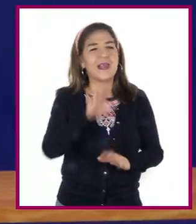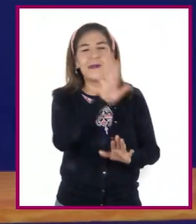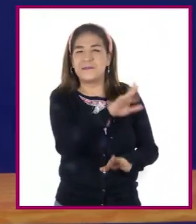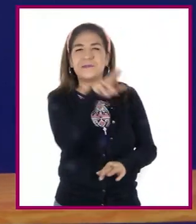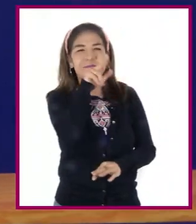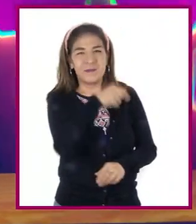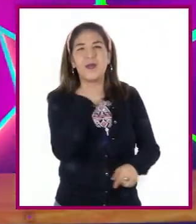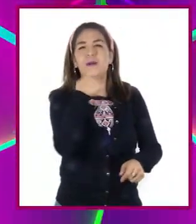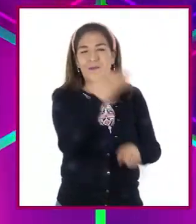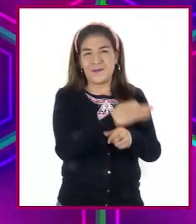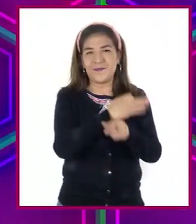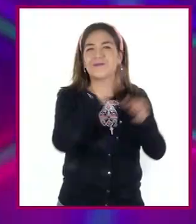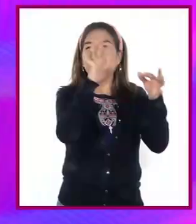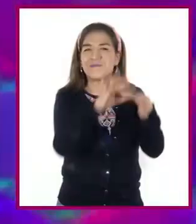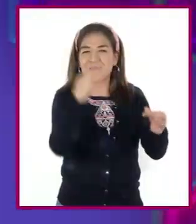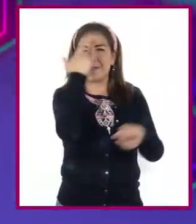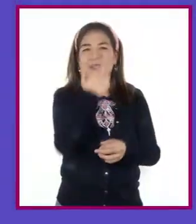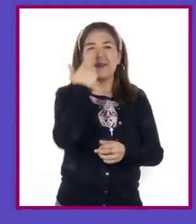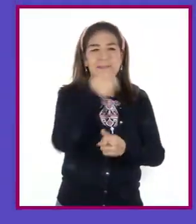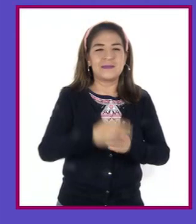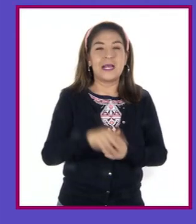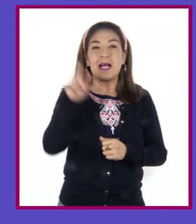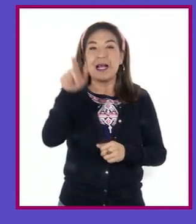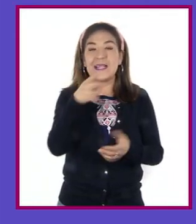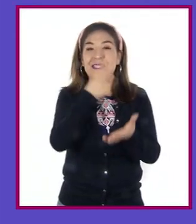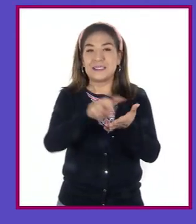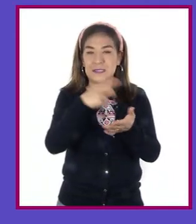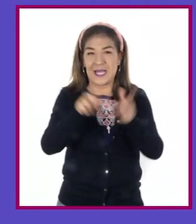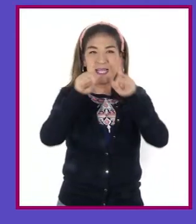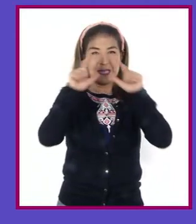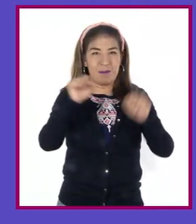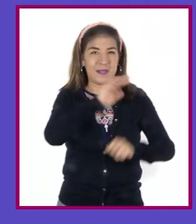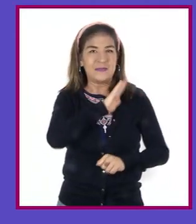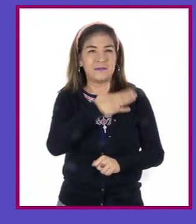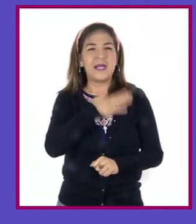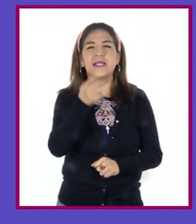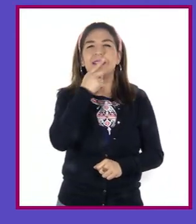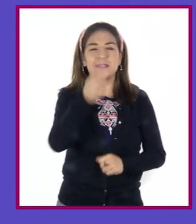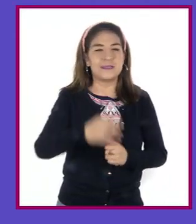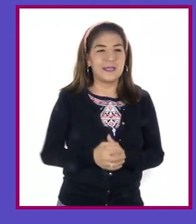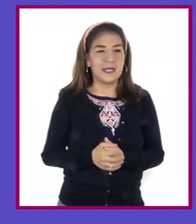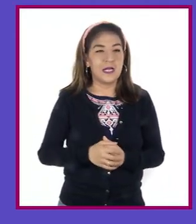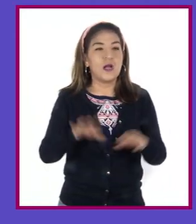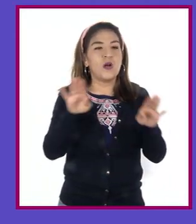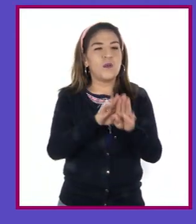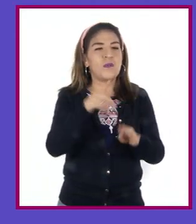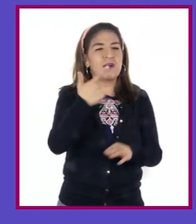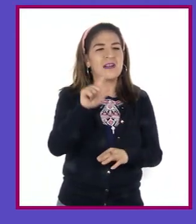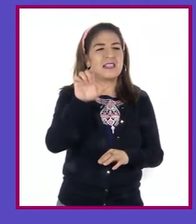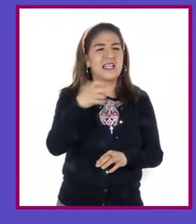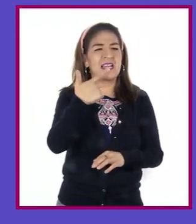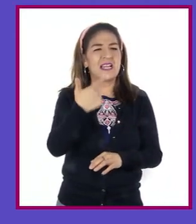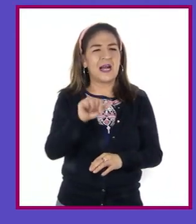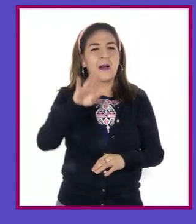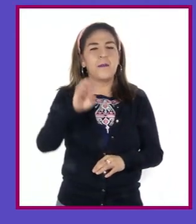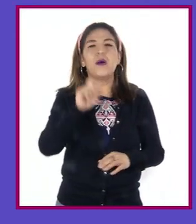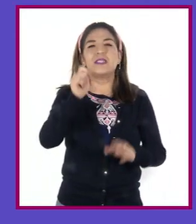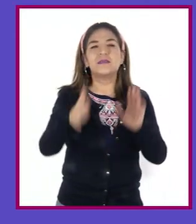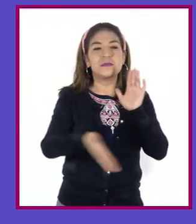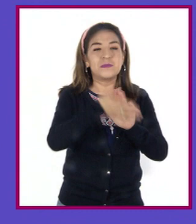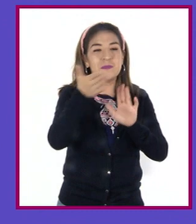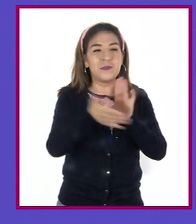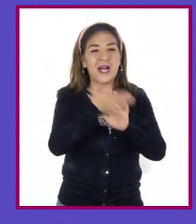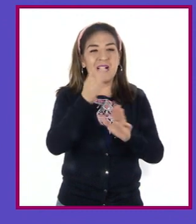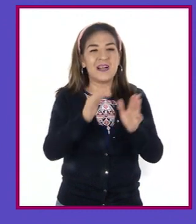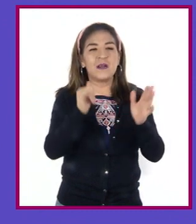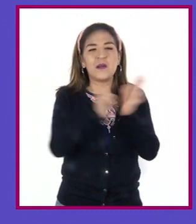vamos a revisar. Según el diccionario de la lengua española, el légamo es un barro pegajoso que se forma en el suelo con